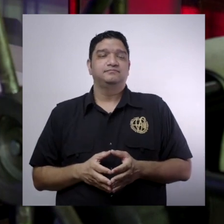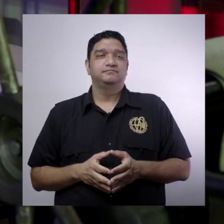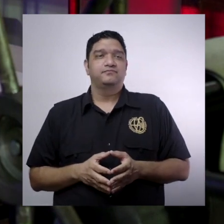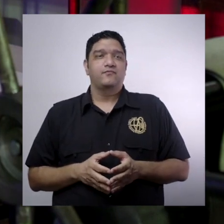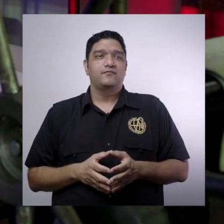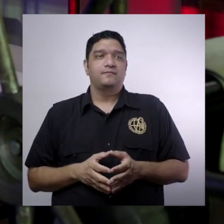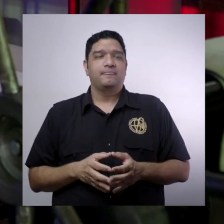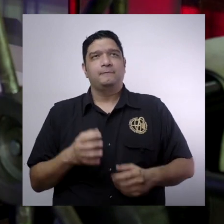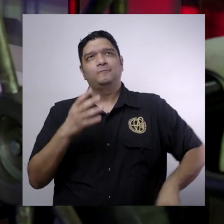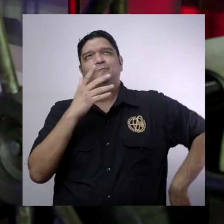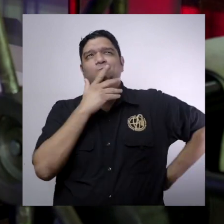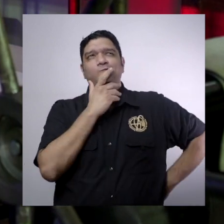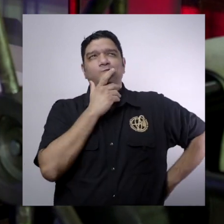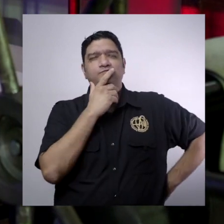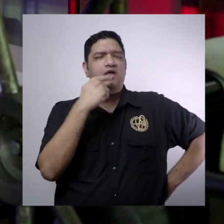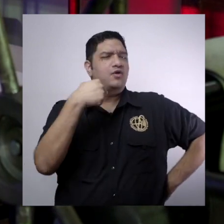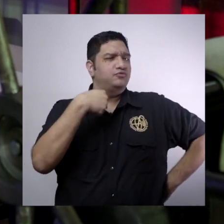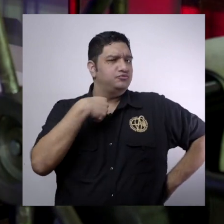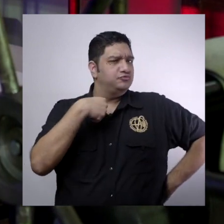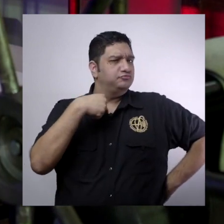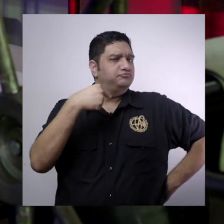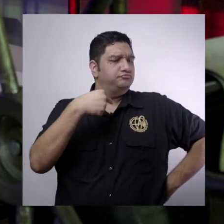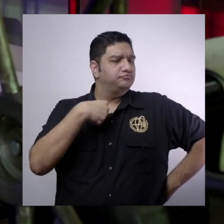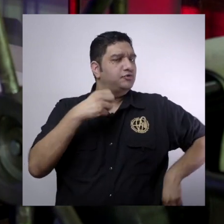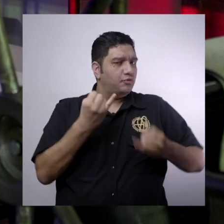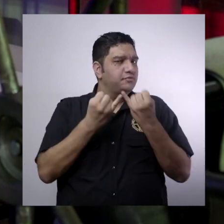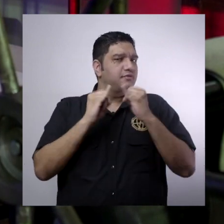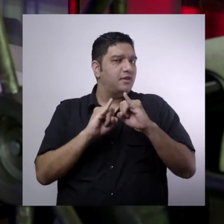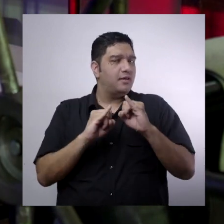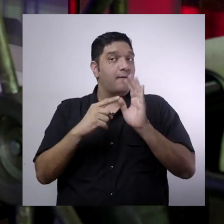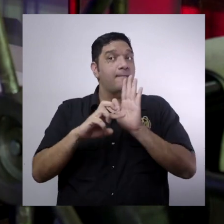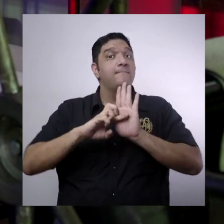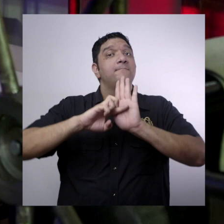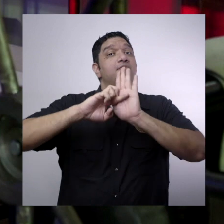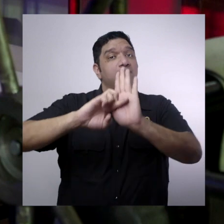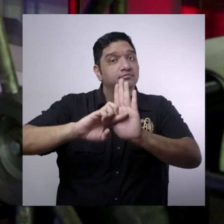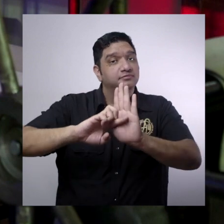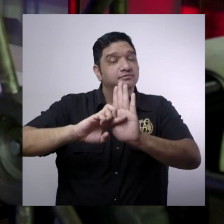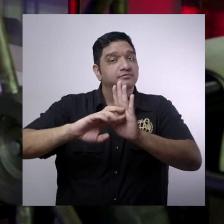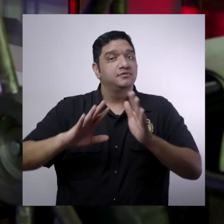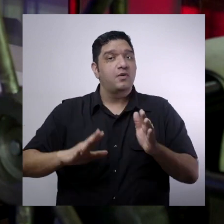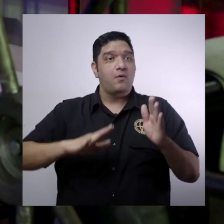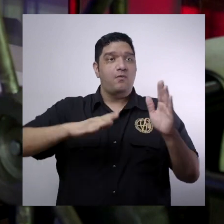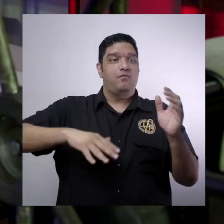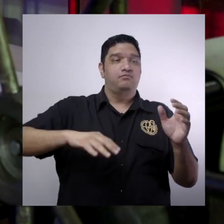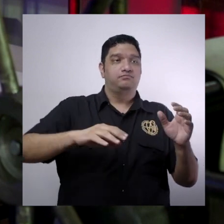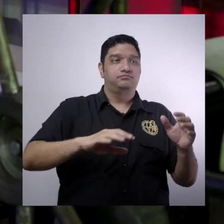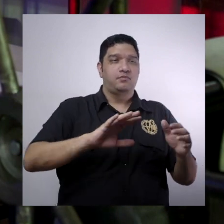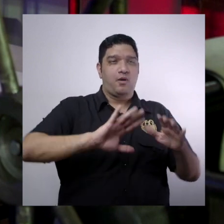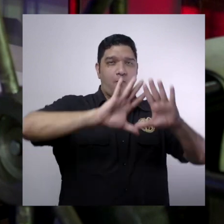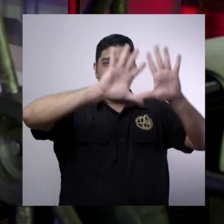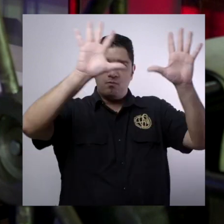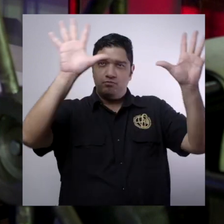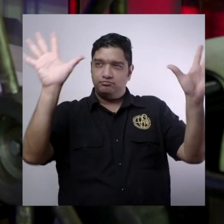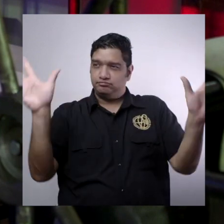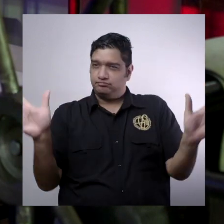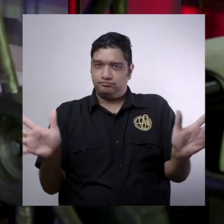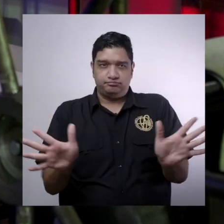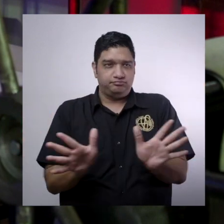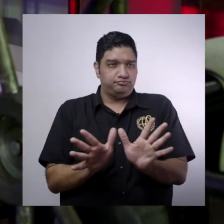De mi parte, pues yo propuse un mural hecho en hierro, ¿verdad? Hierro.